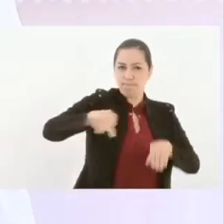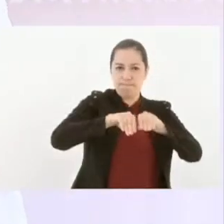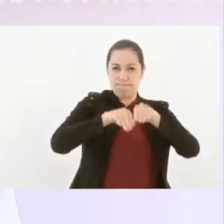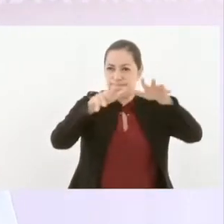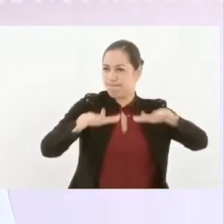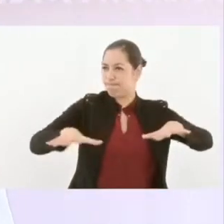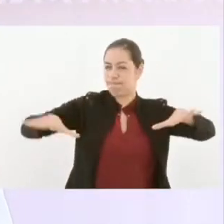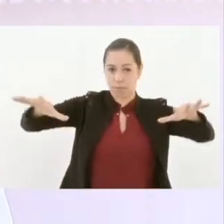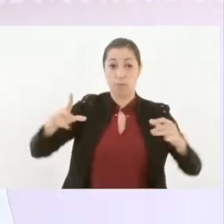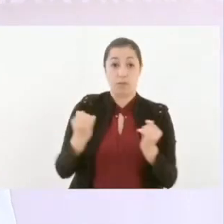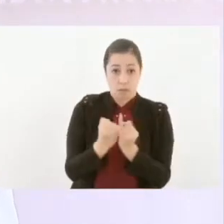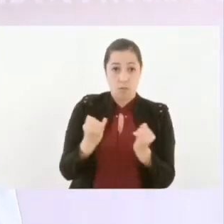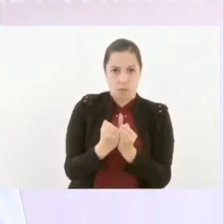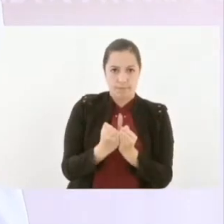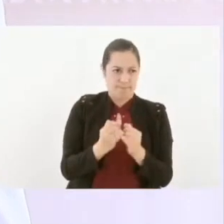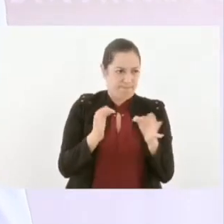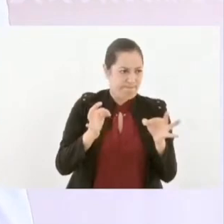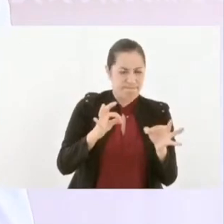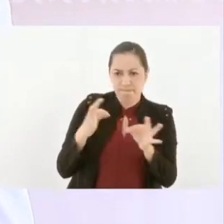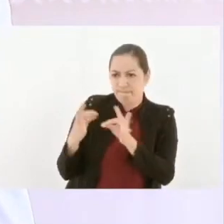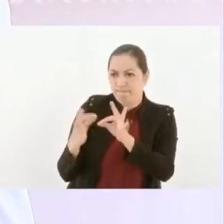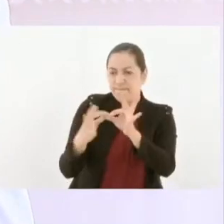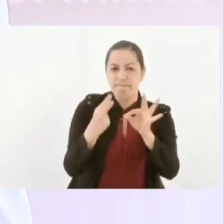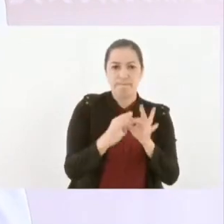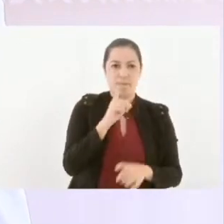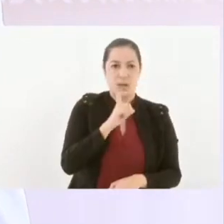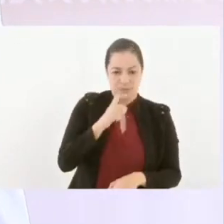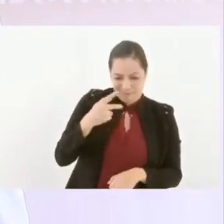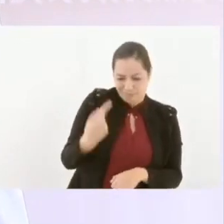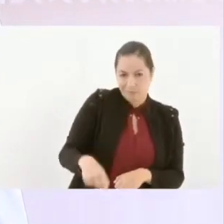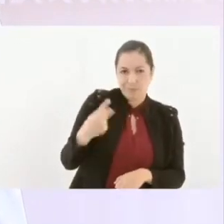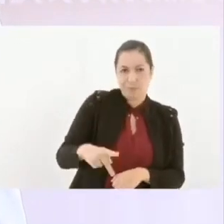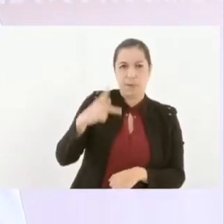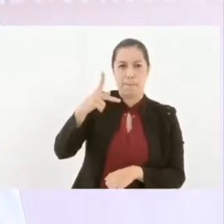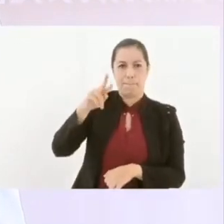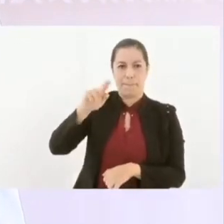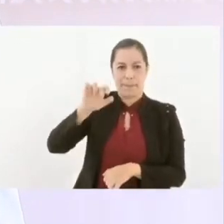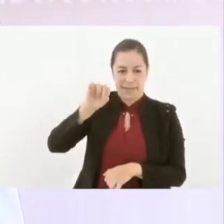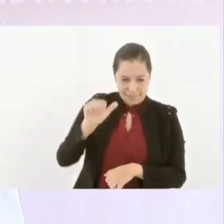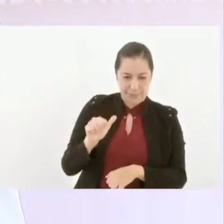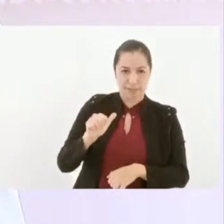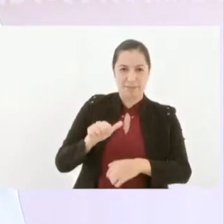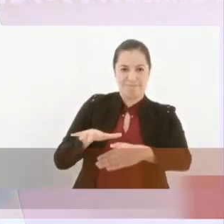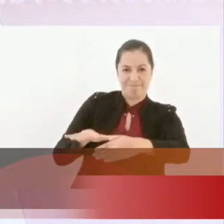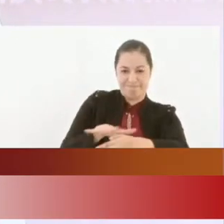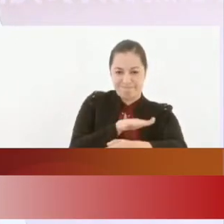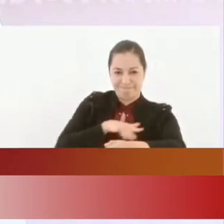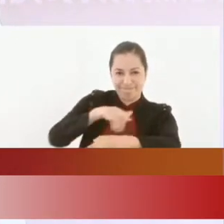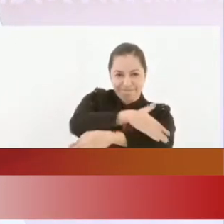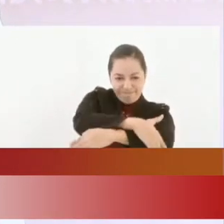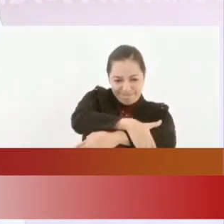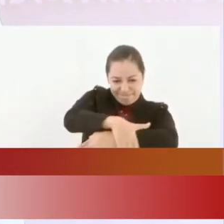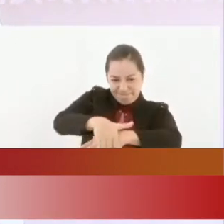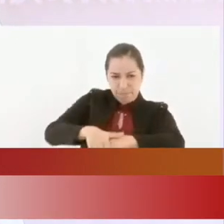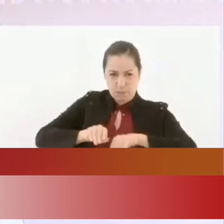racional el agua de esta presa para impulsar las actividades